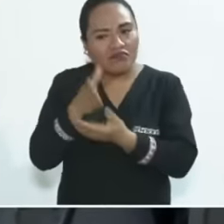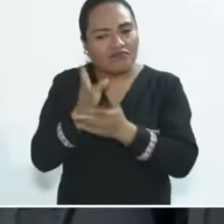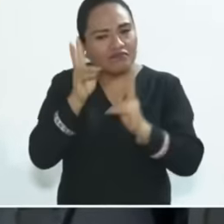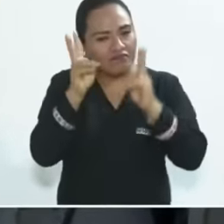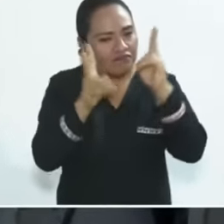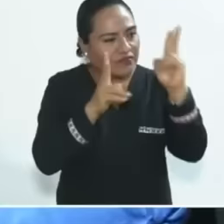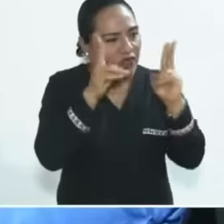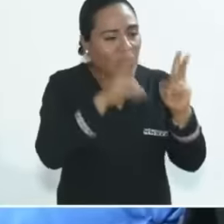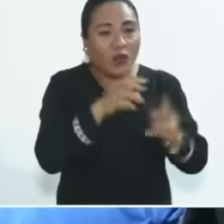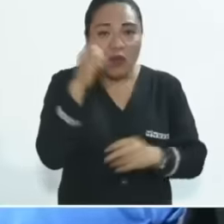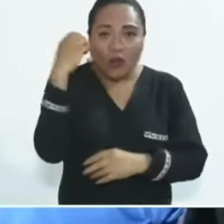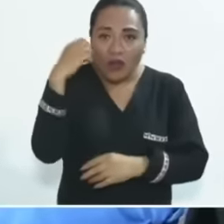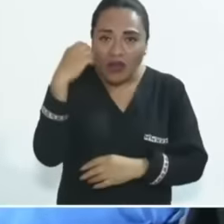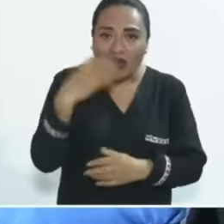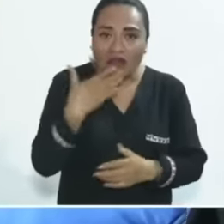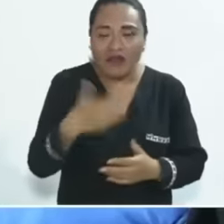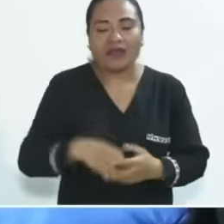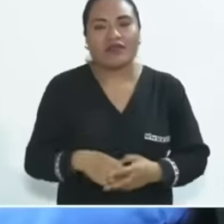En compañía